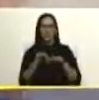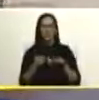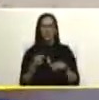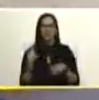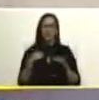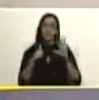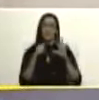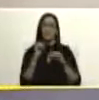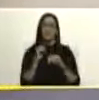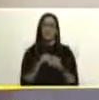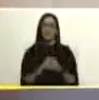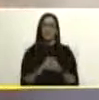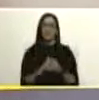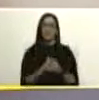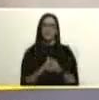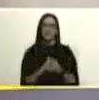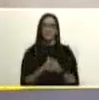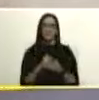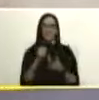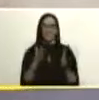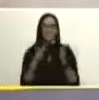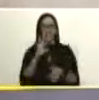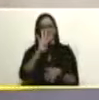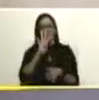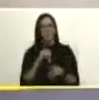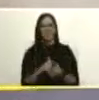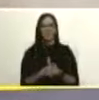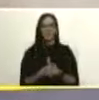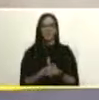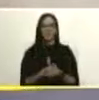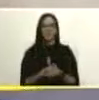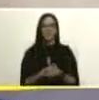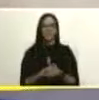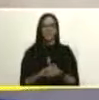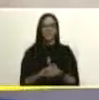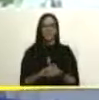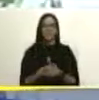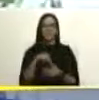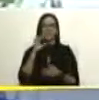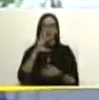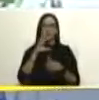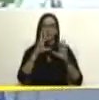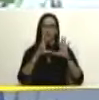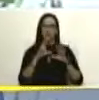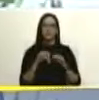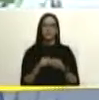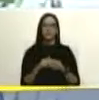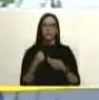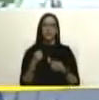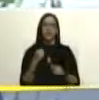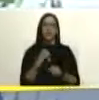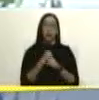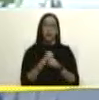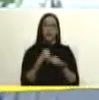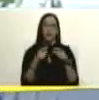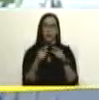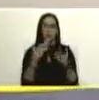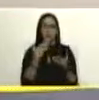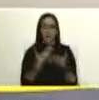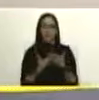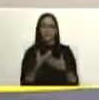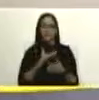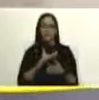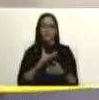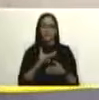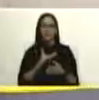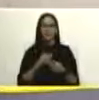60. Yo soy 4. Le gané. Me ganaste. Tú naciste en el 58. Trabajamos un equipo gracias a la alcaldesa, a la